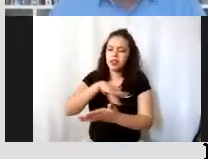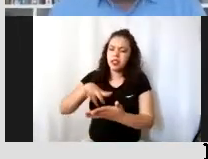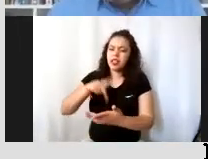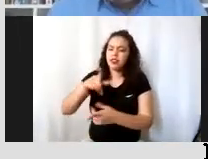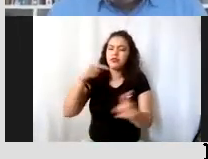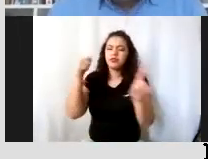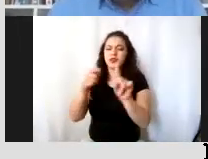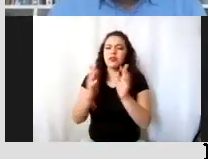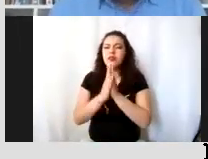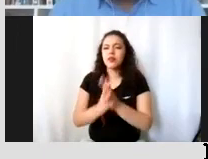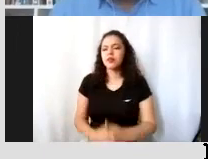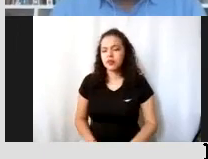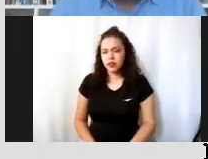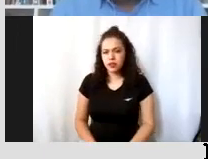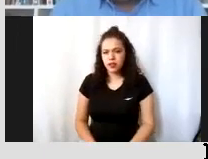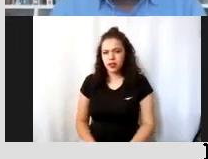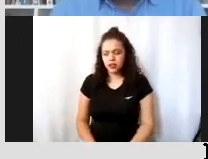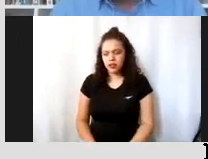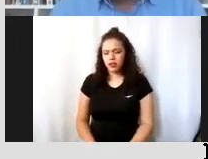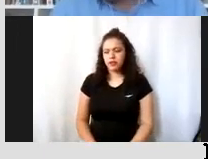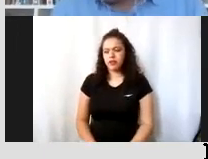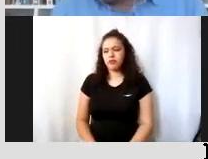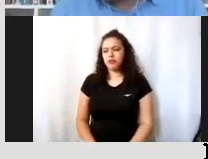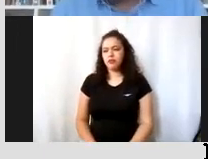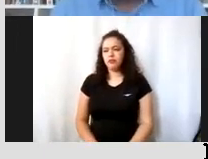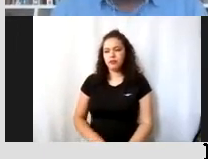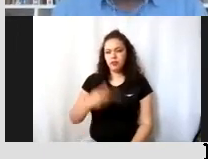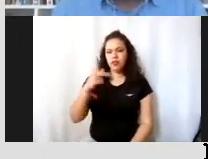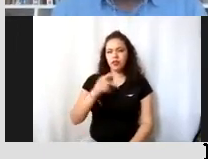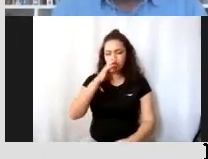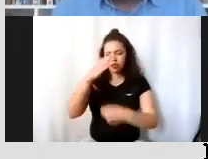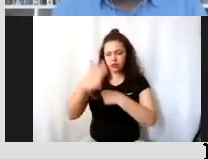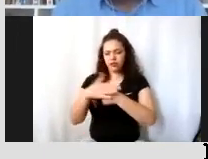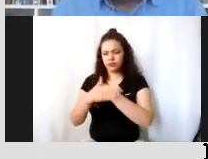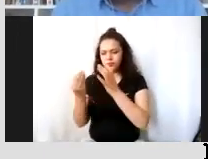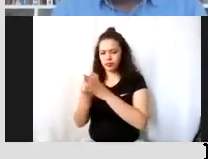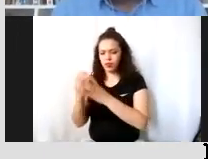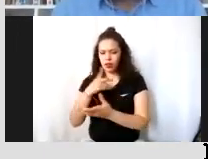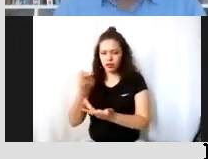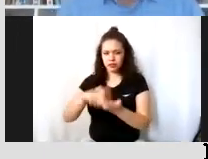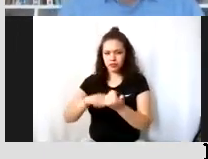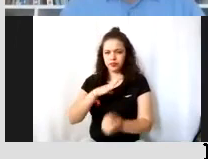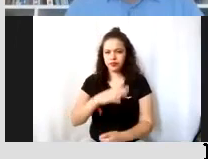sus finalidades que tienen ya en sus avisos de privacidad?